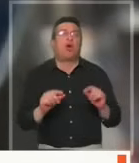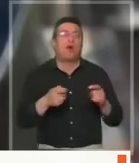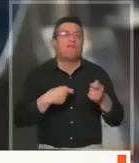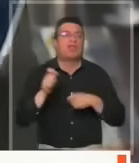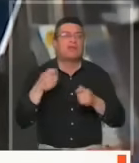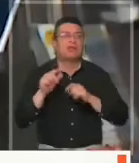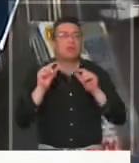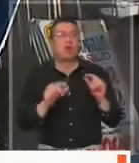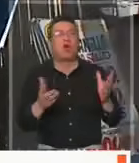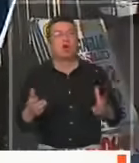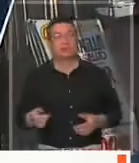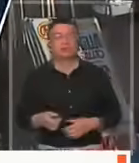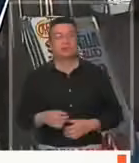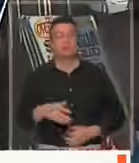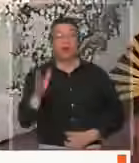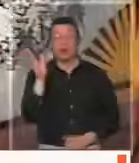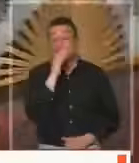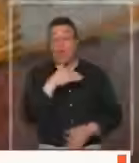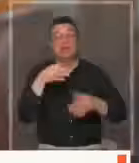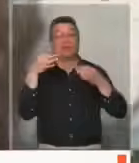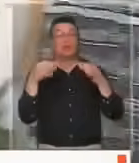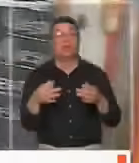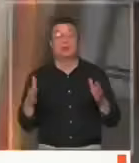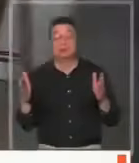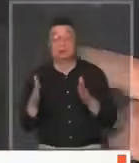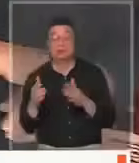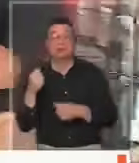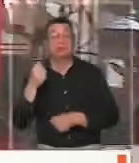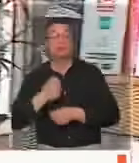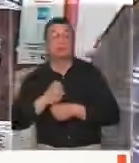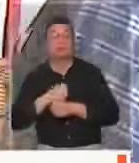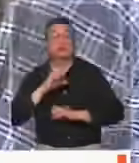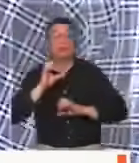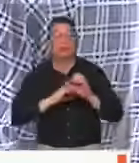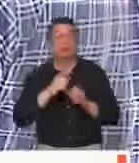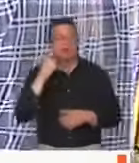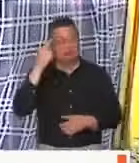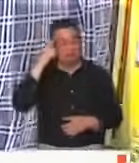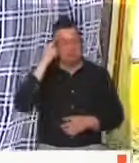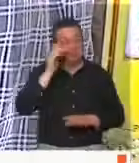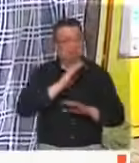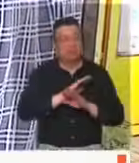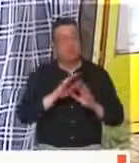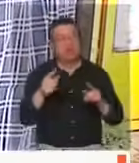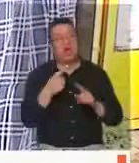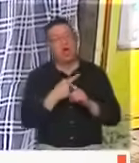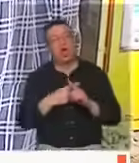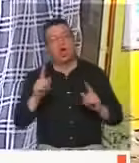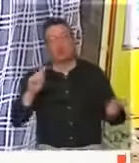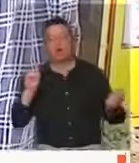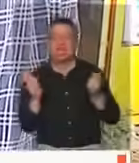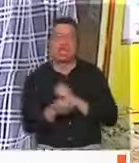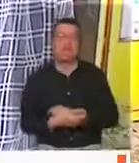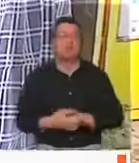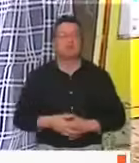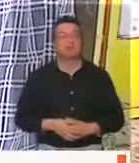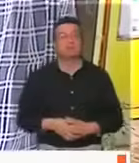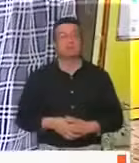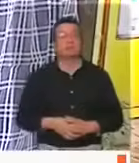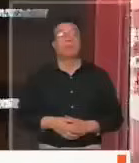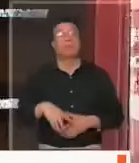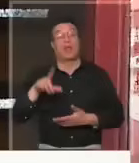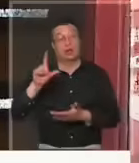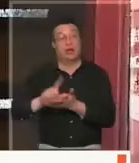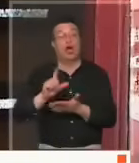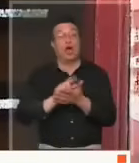la misma inseguridad la que tiene a estos pequeños empresarios pensando en tomar otro tipo de decisiones. Están los locales